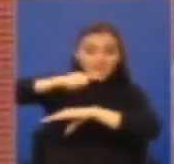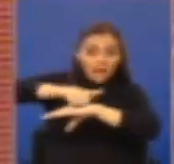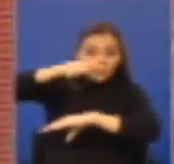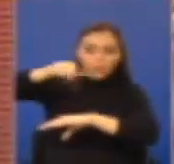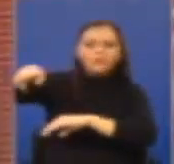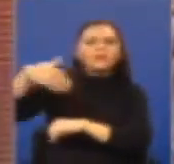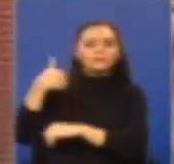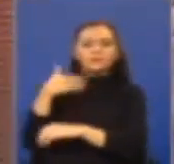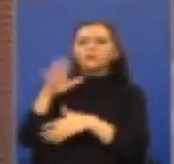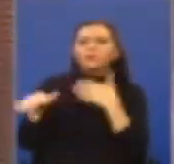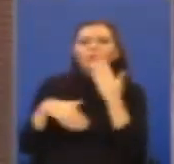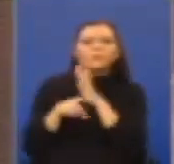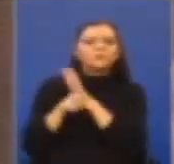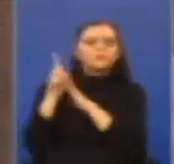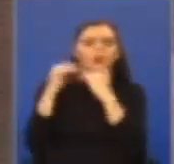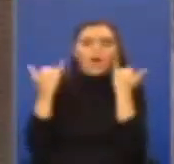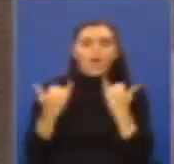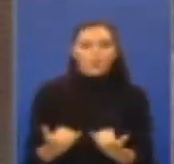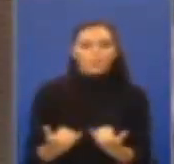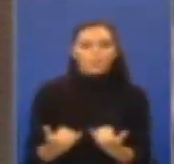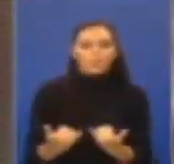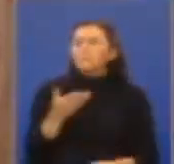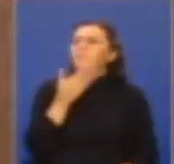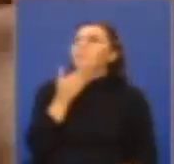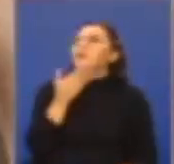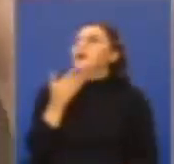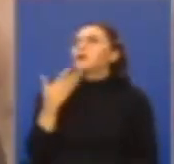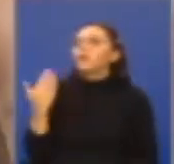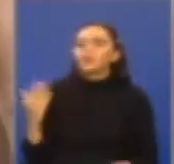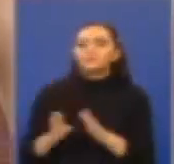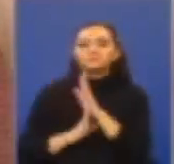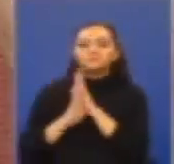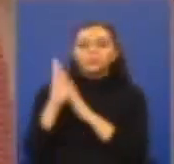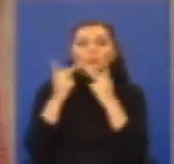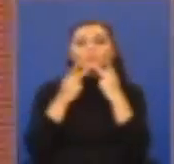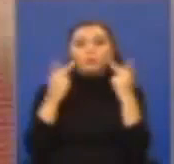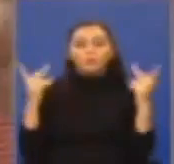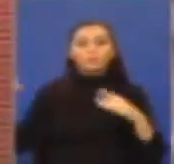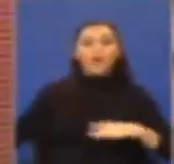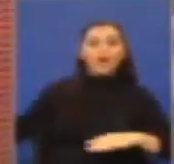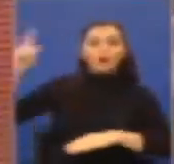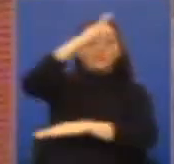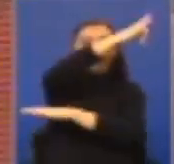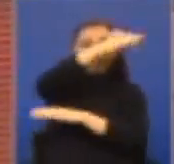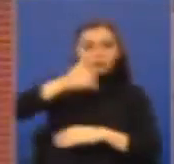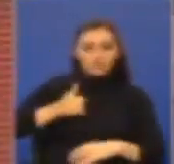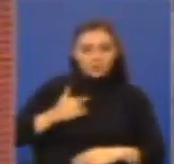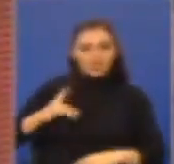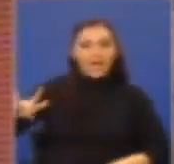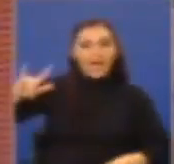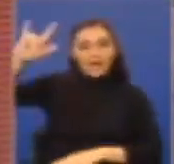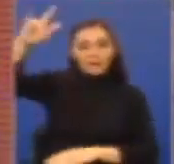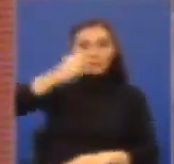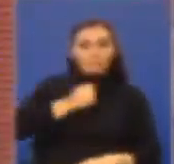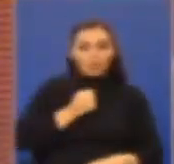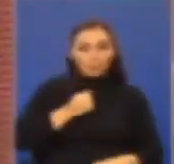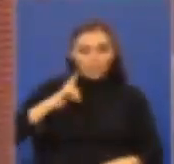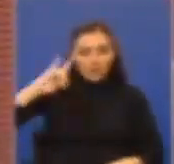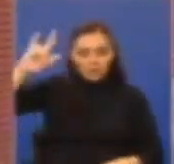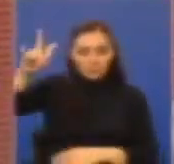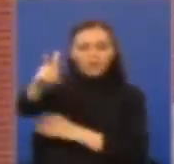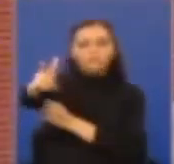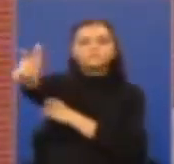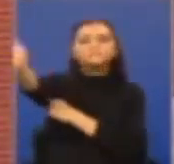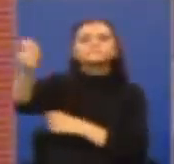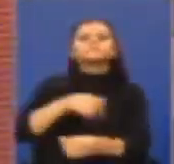tiene el mejor servicio público del mundo, la aerolínea Singapore Airlines es de las mejores del mundo, de las más